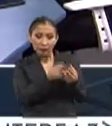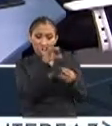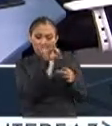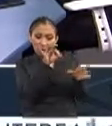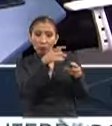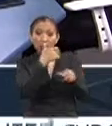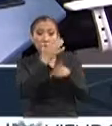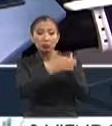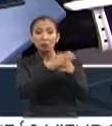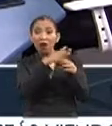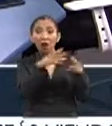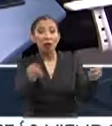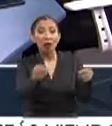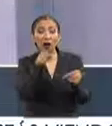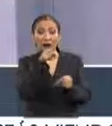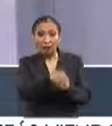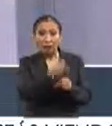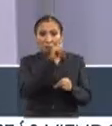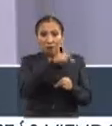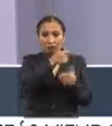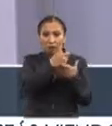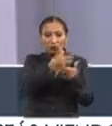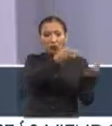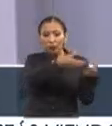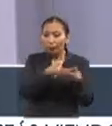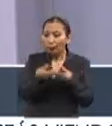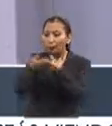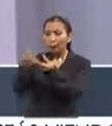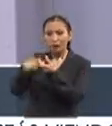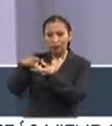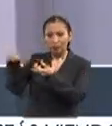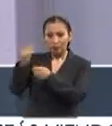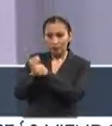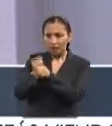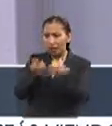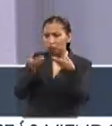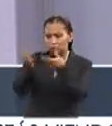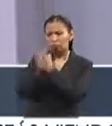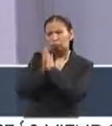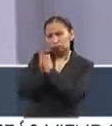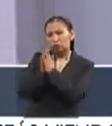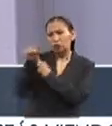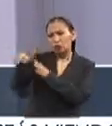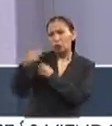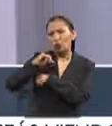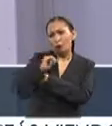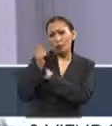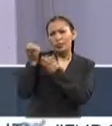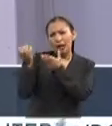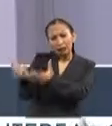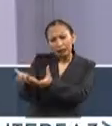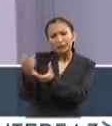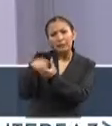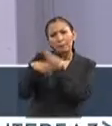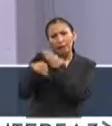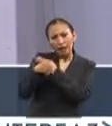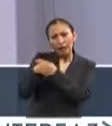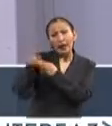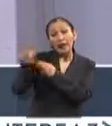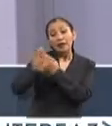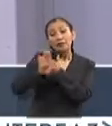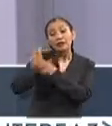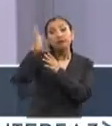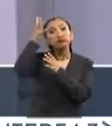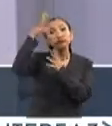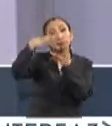a desaparecer, y son ellos quienes le llevan al investigador estas semillas y le dicen, por favor, guarde este material y evite